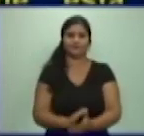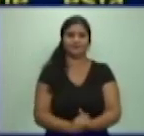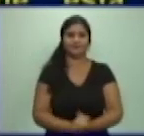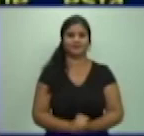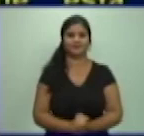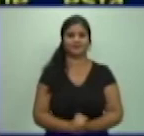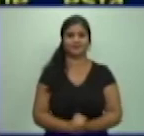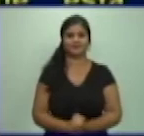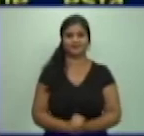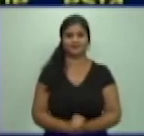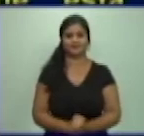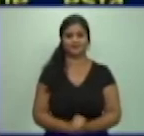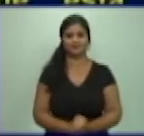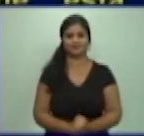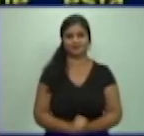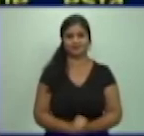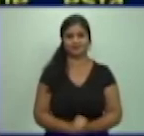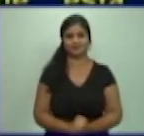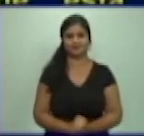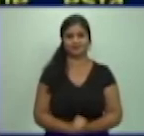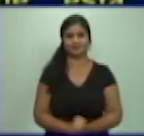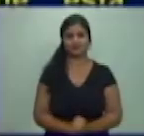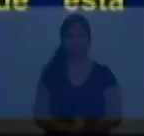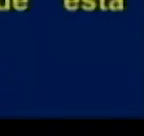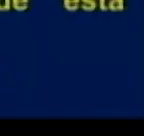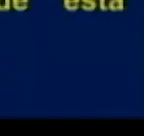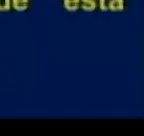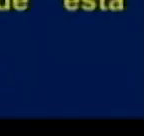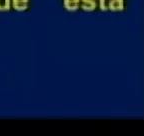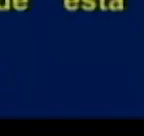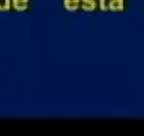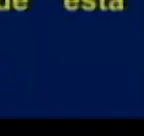muy preciado para nosotros.